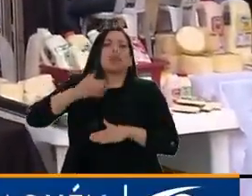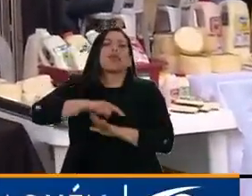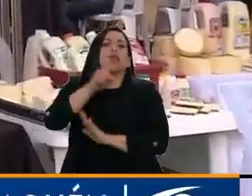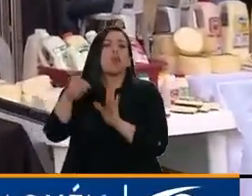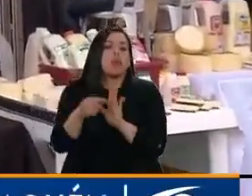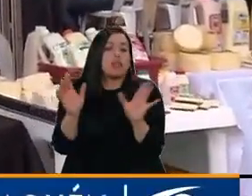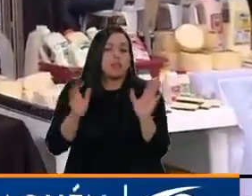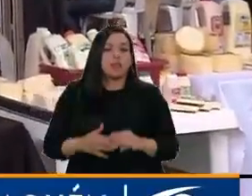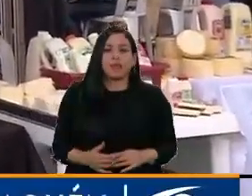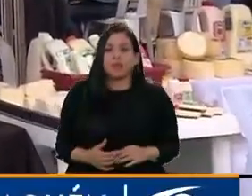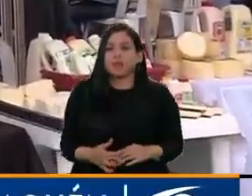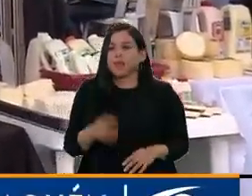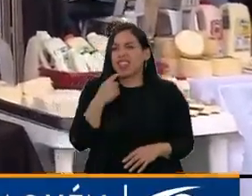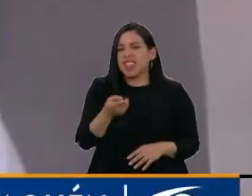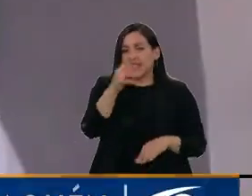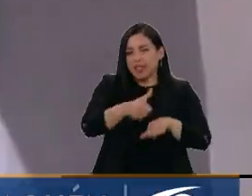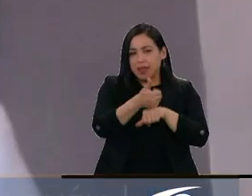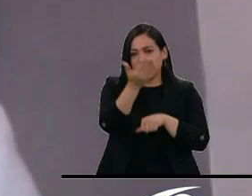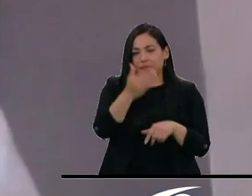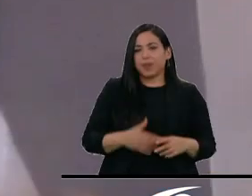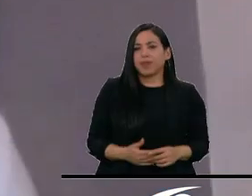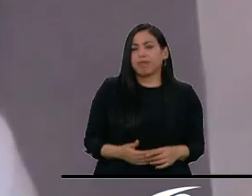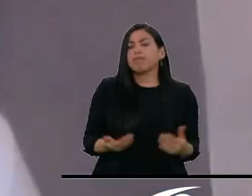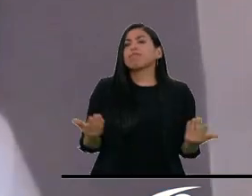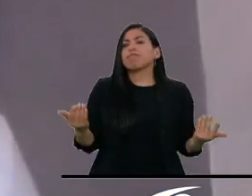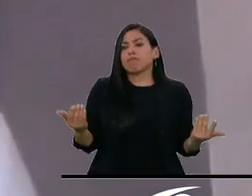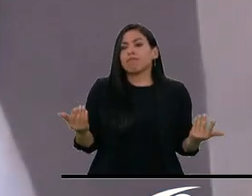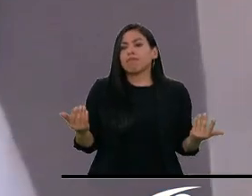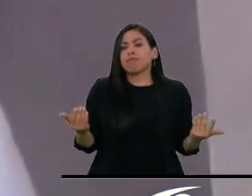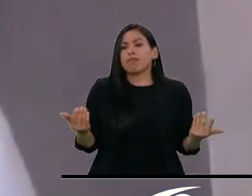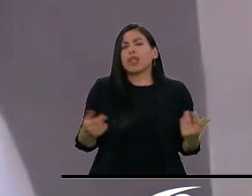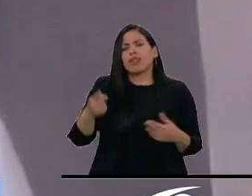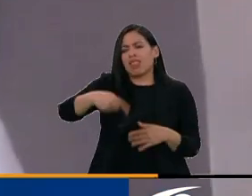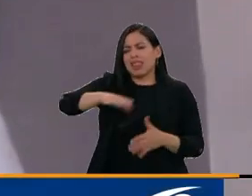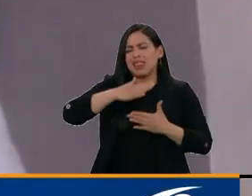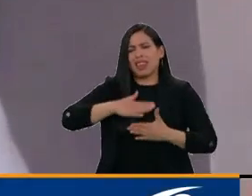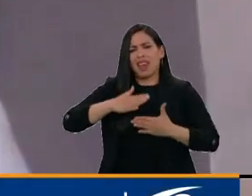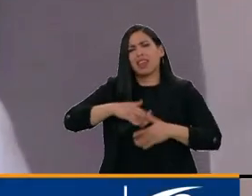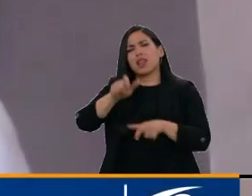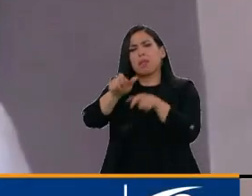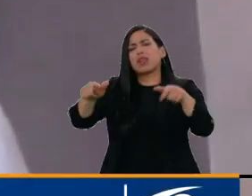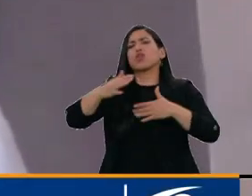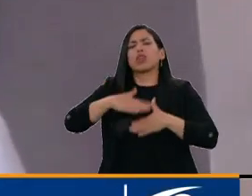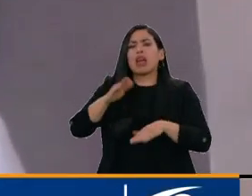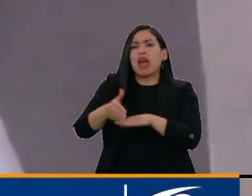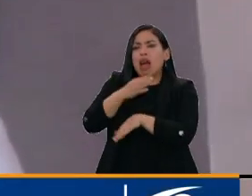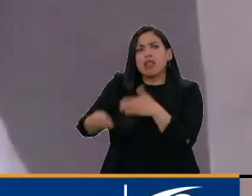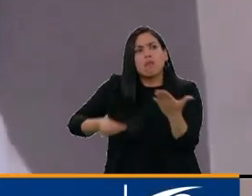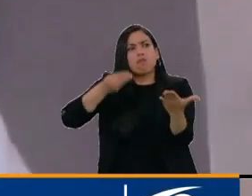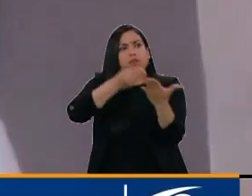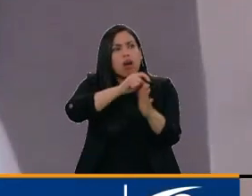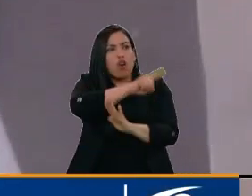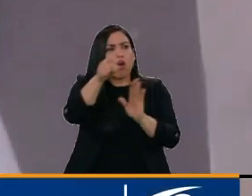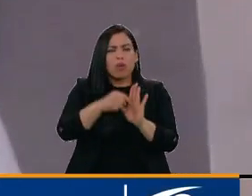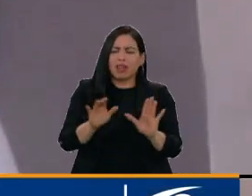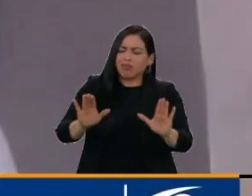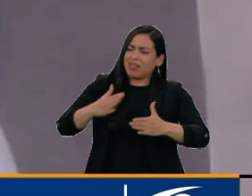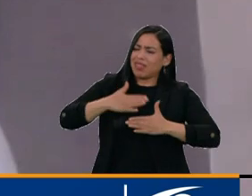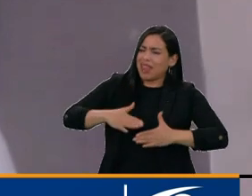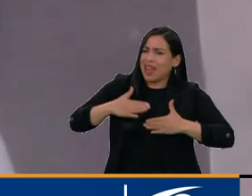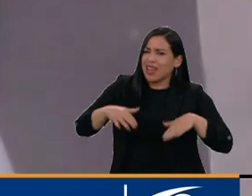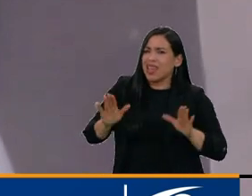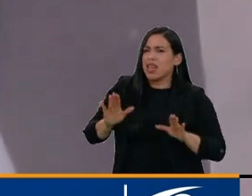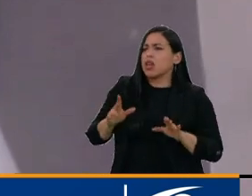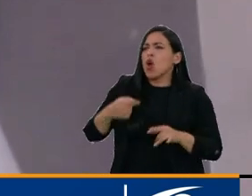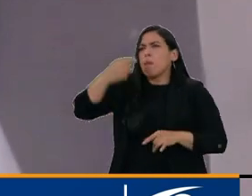de esta obra. Escuchen ustedes. Que los contribuyentes estén tranquilos, o sea, las personas que pagaron la valorización no duden que la obra